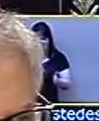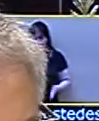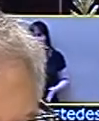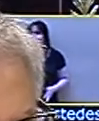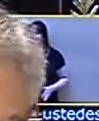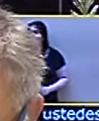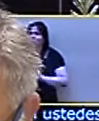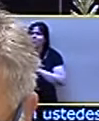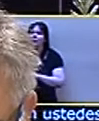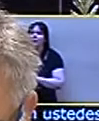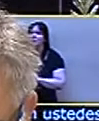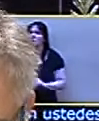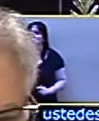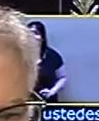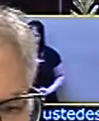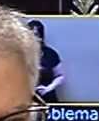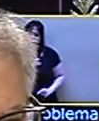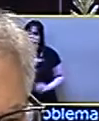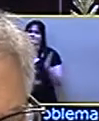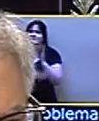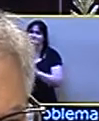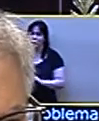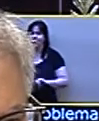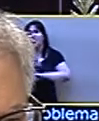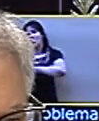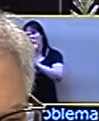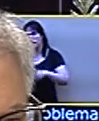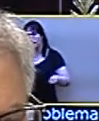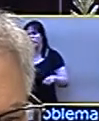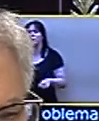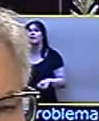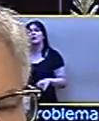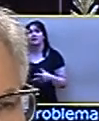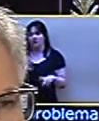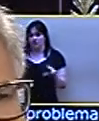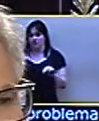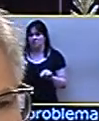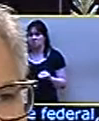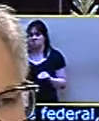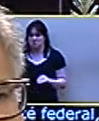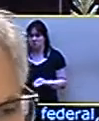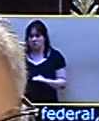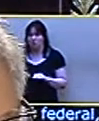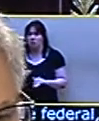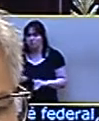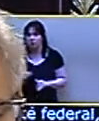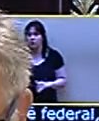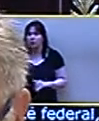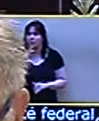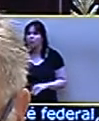está a favor de estar a favor de fernando un externos pero él no pero en ese referente un votaría a favor